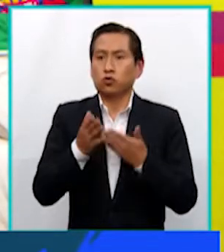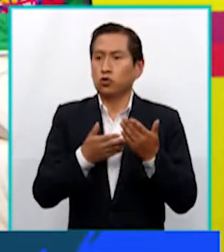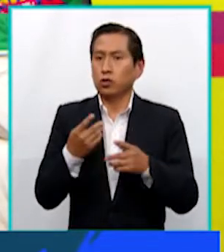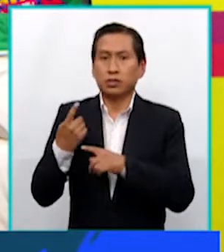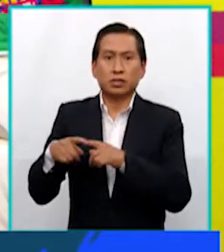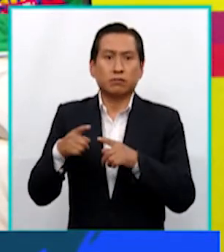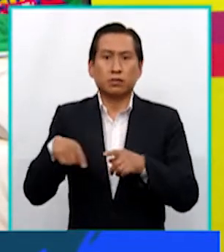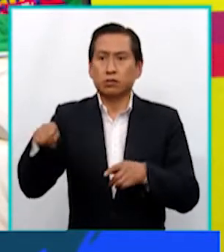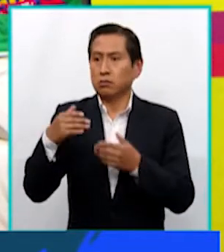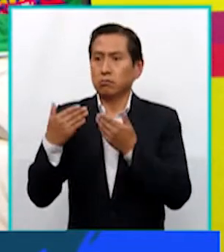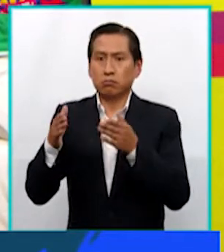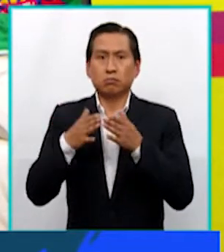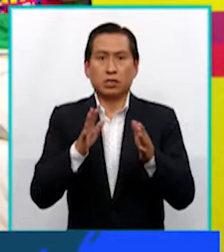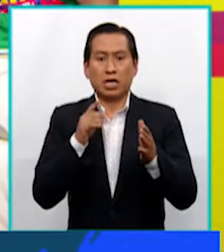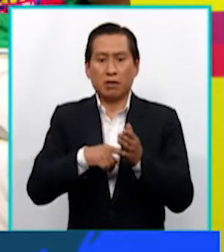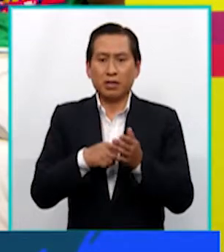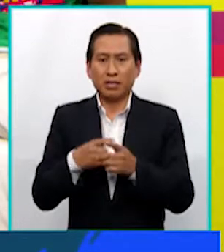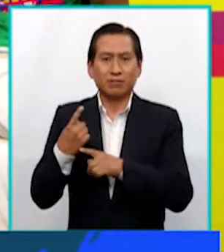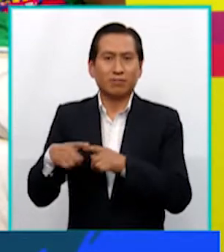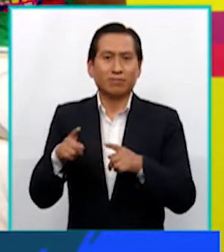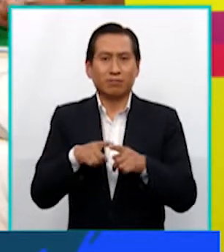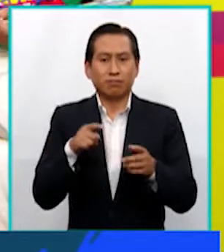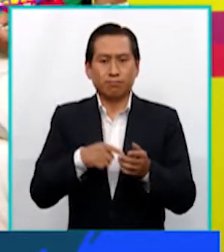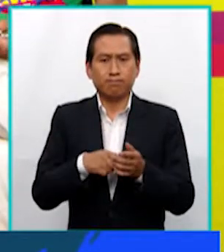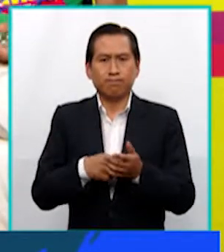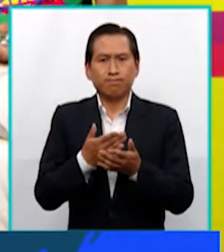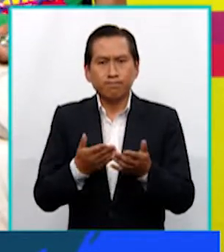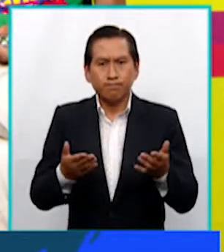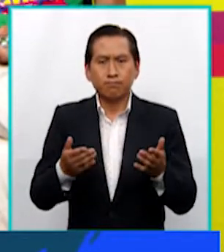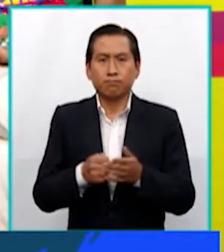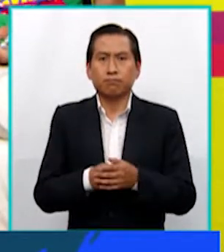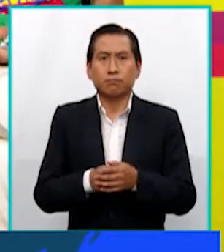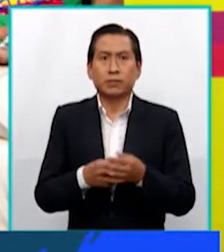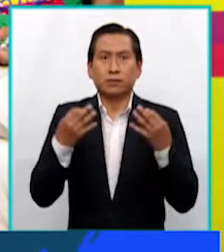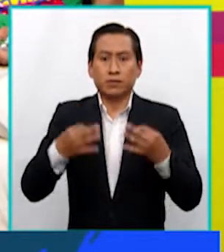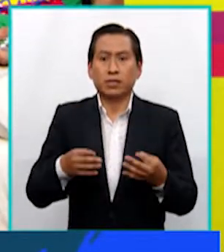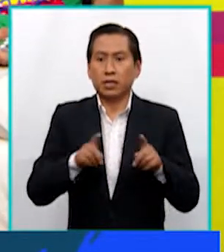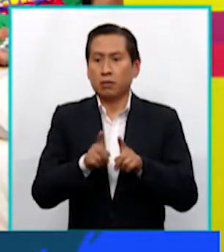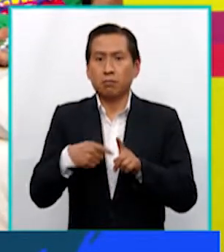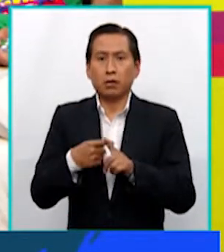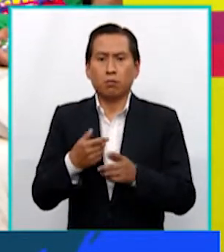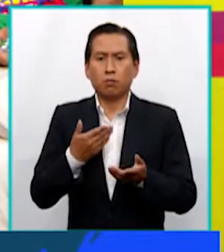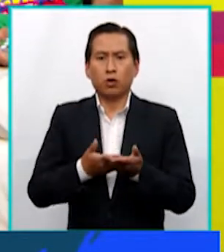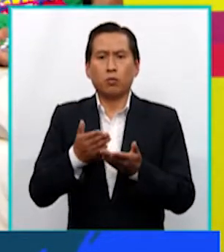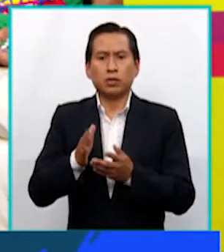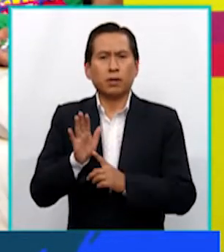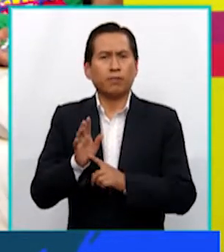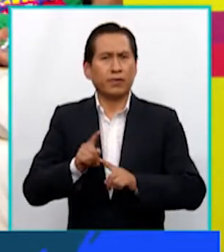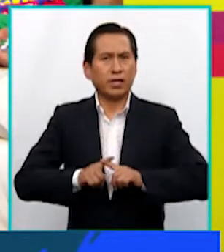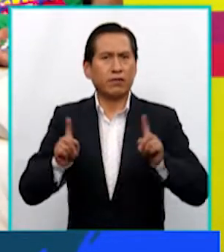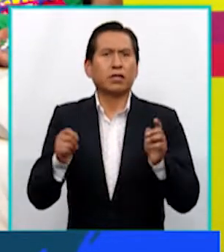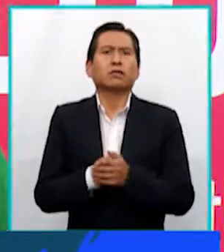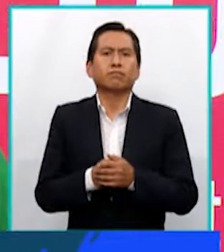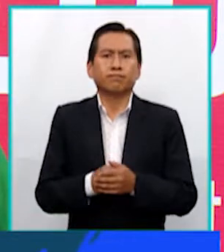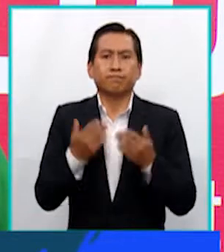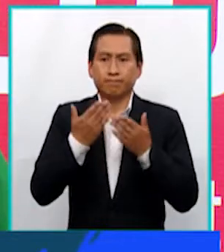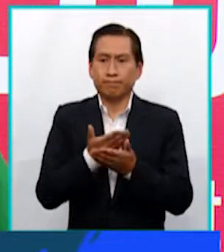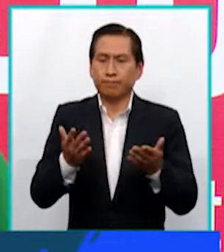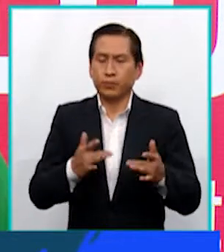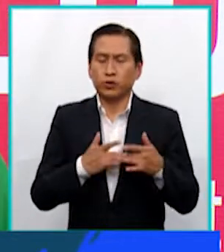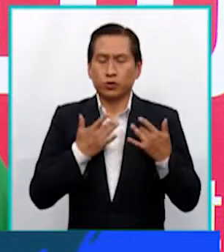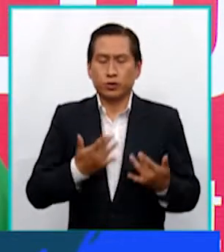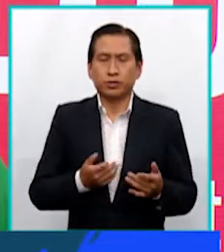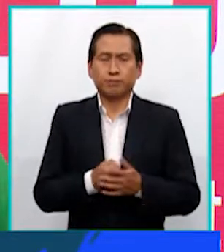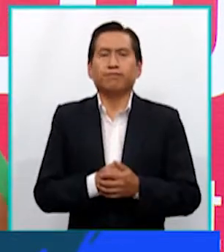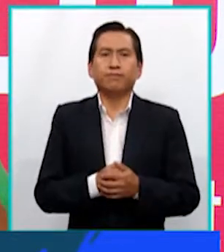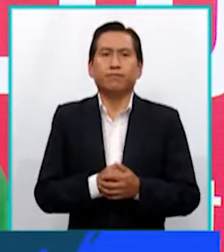que se abren a hablar sobre este tipo de contenidos, sobre sí la fiesta, pero a la vez propuestas un poquito más distintas. Agradecerles de corazón,